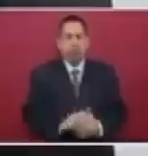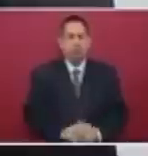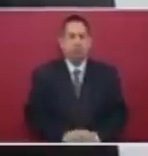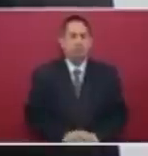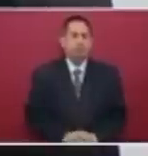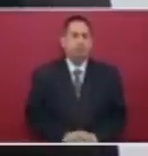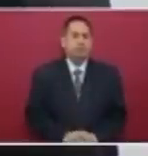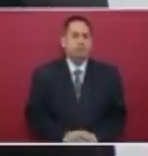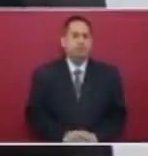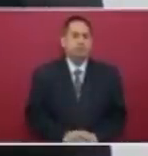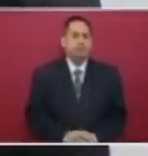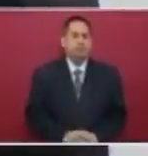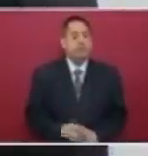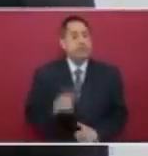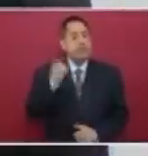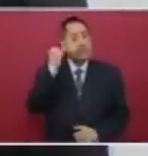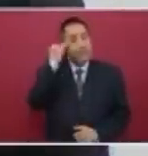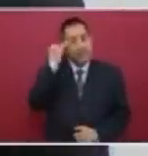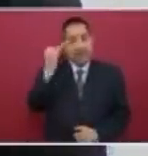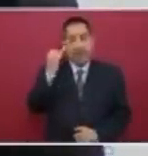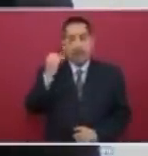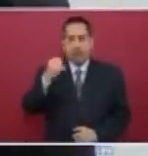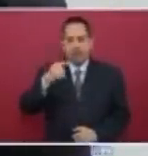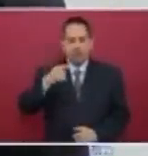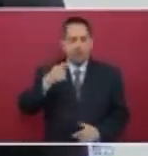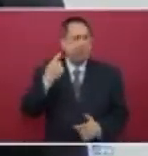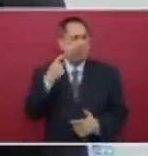con la idea de que nos permitan